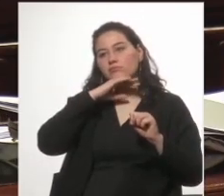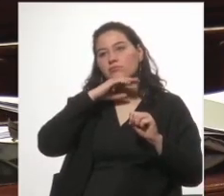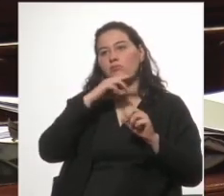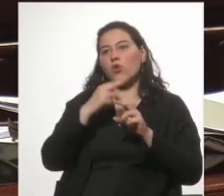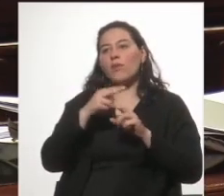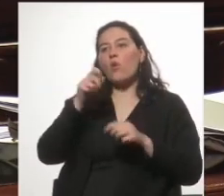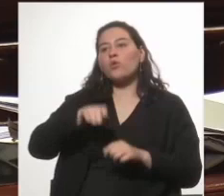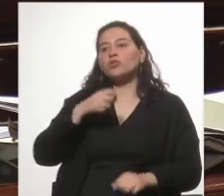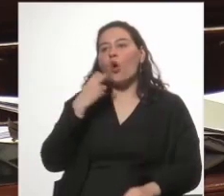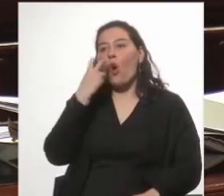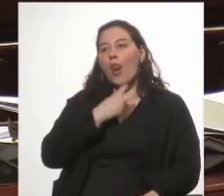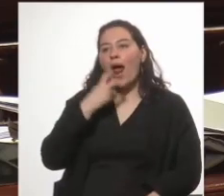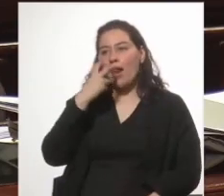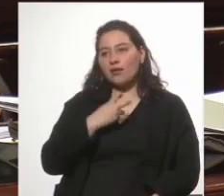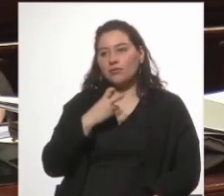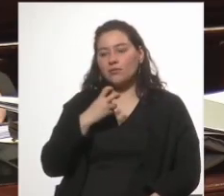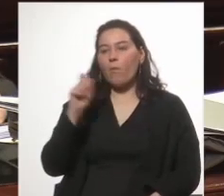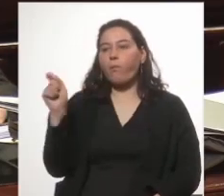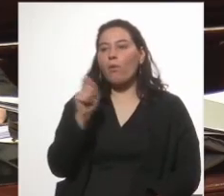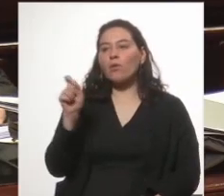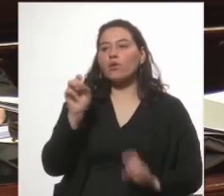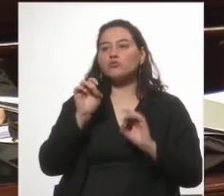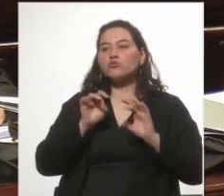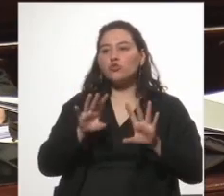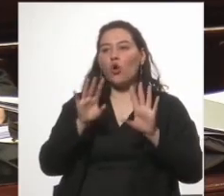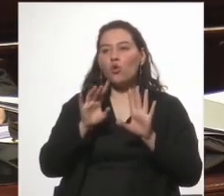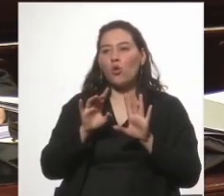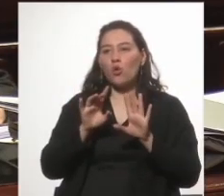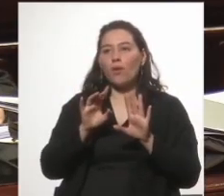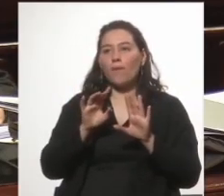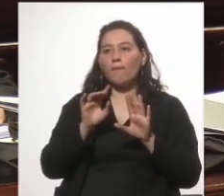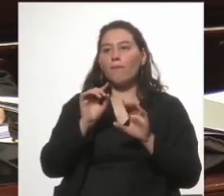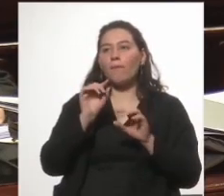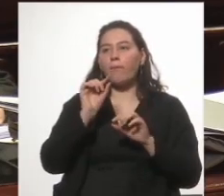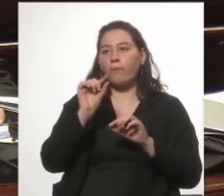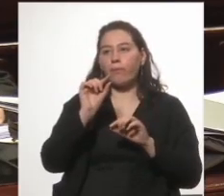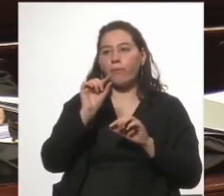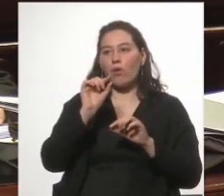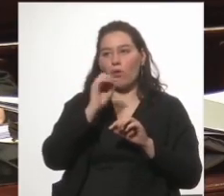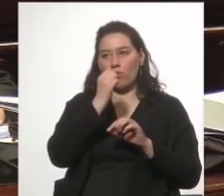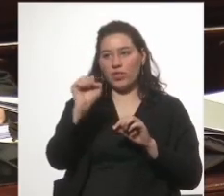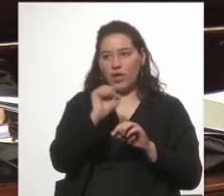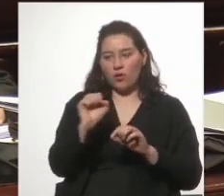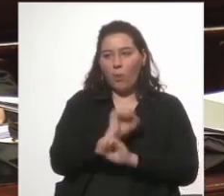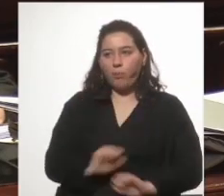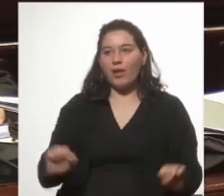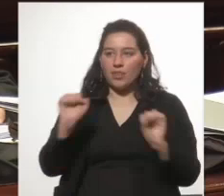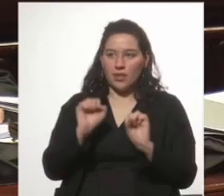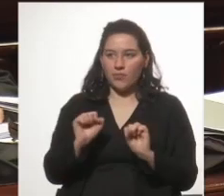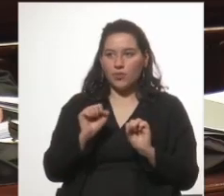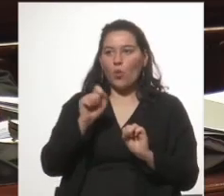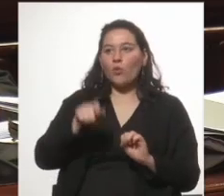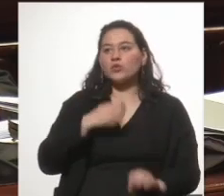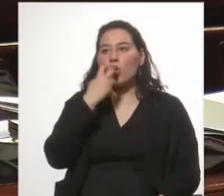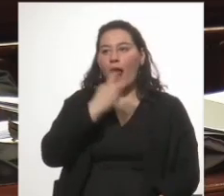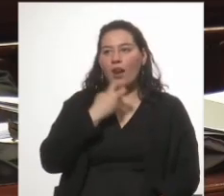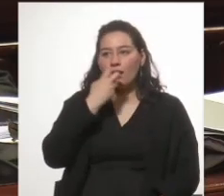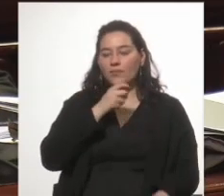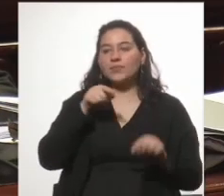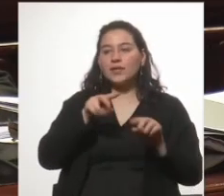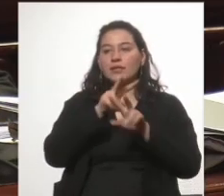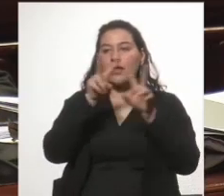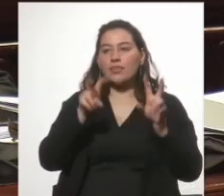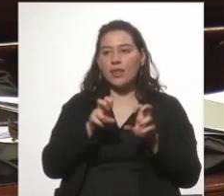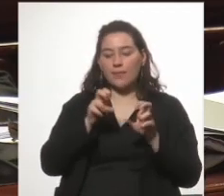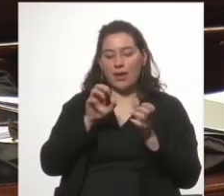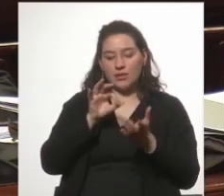juicio oral y público solo se reserva para una mínima cantidad de delitos. Vigente este sistema de justicia penal,